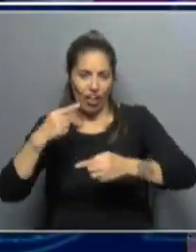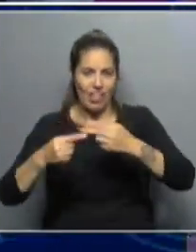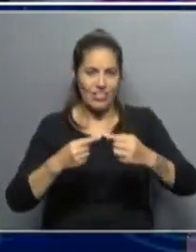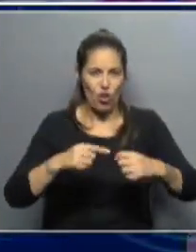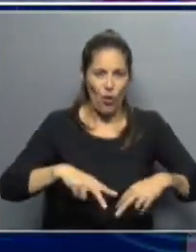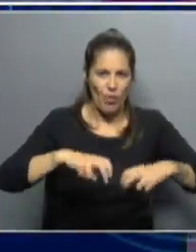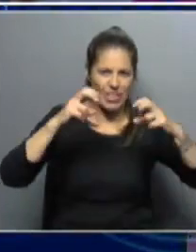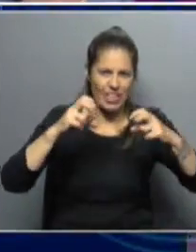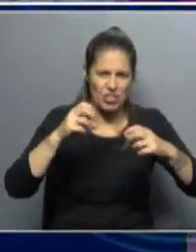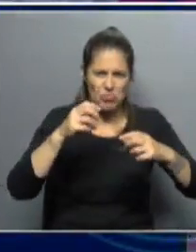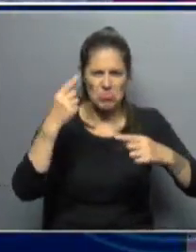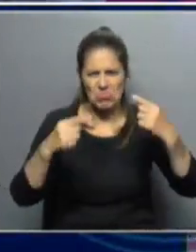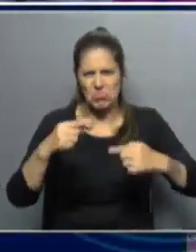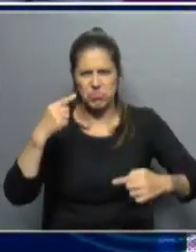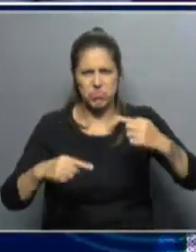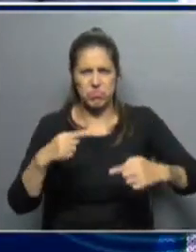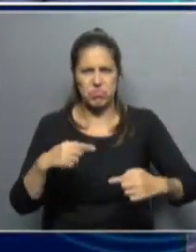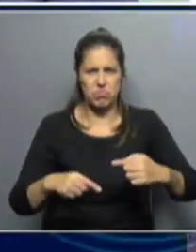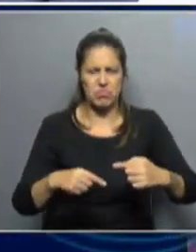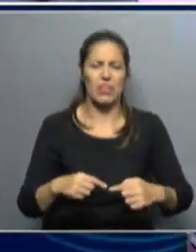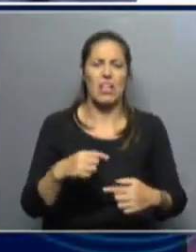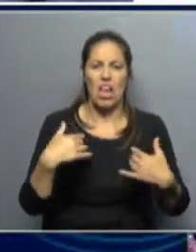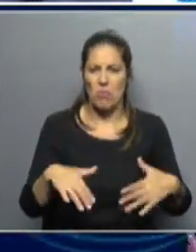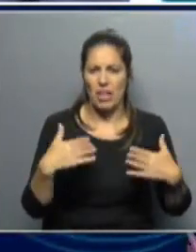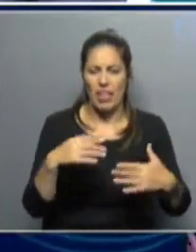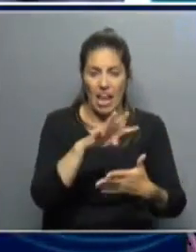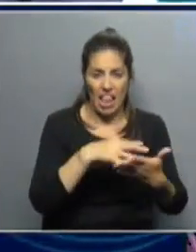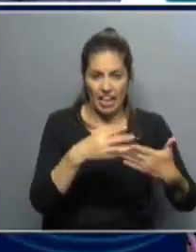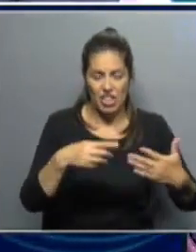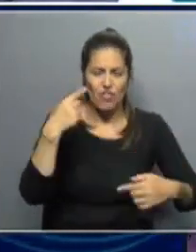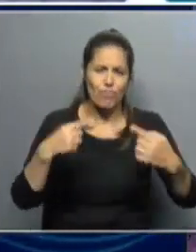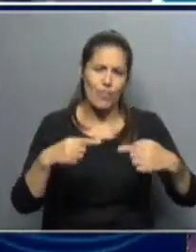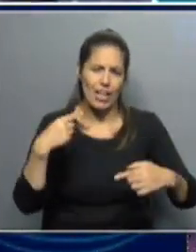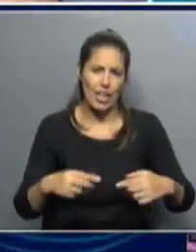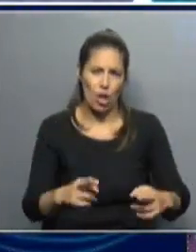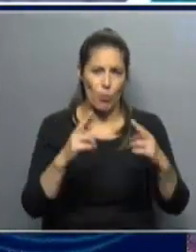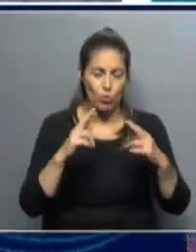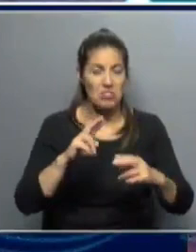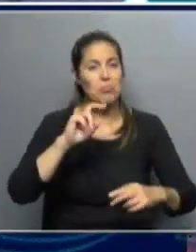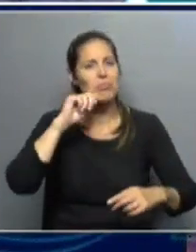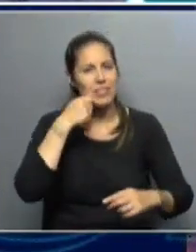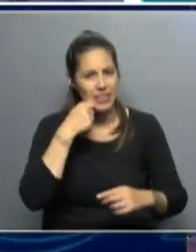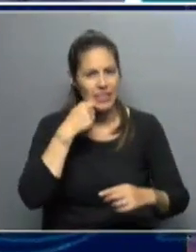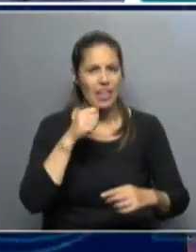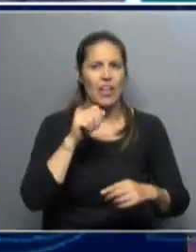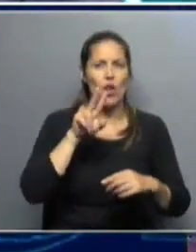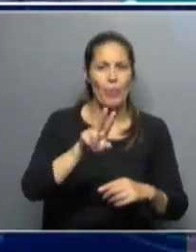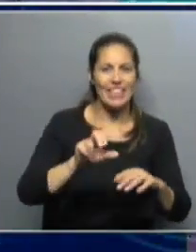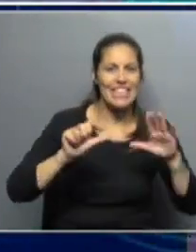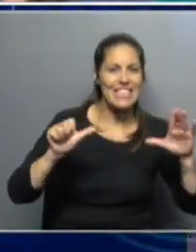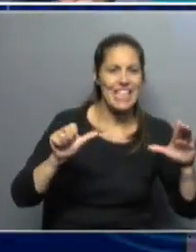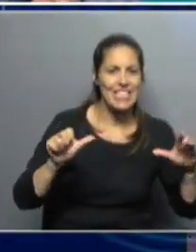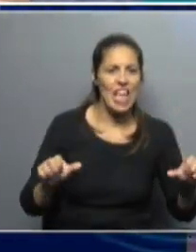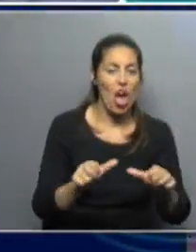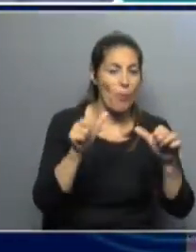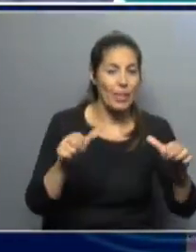investigación, hay de todo tipo. La verdad que es muy variada la grilla, por suerte, y quedó linda. Y son 26 espectáculos que